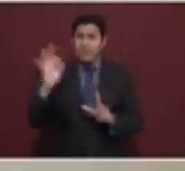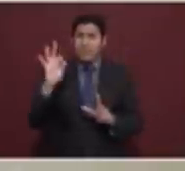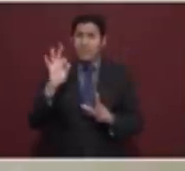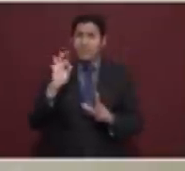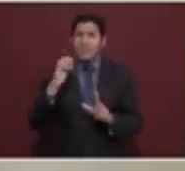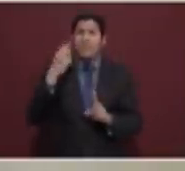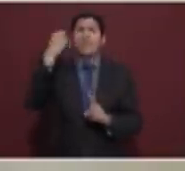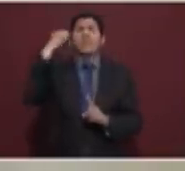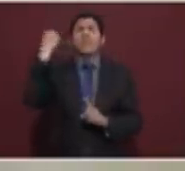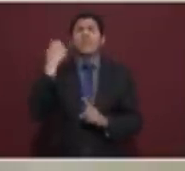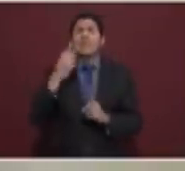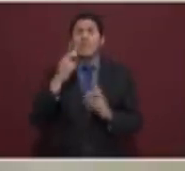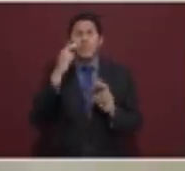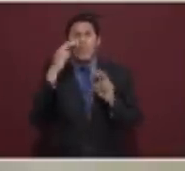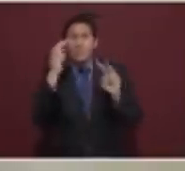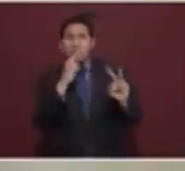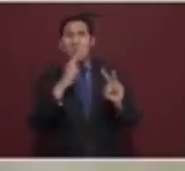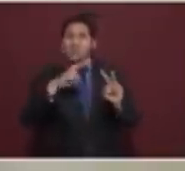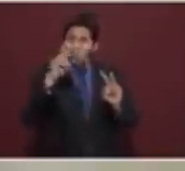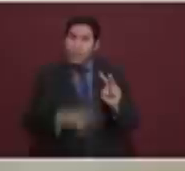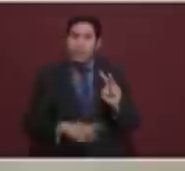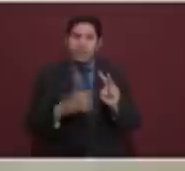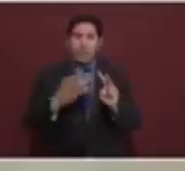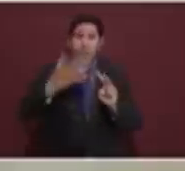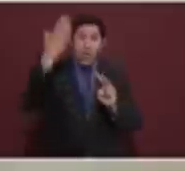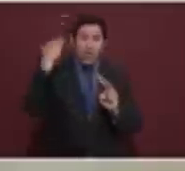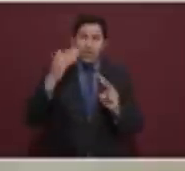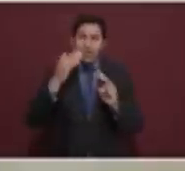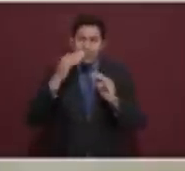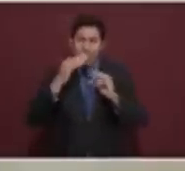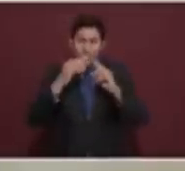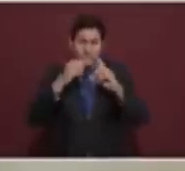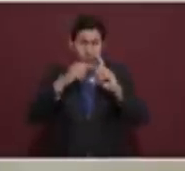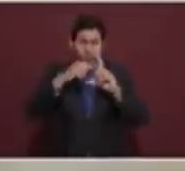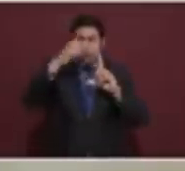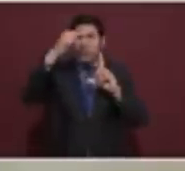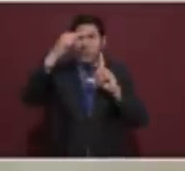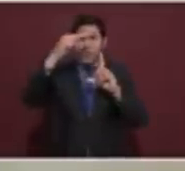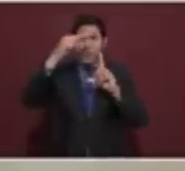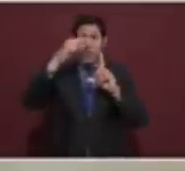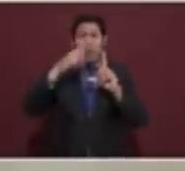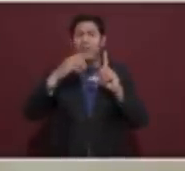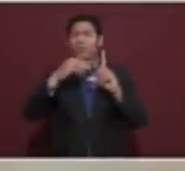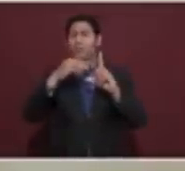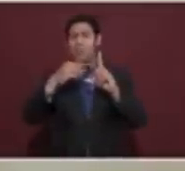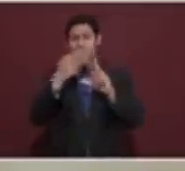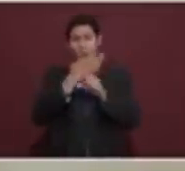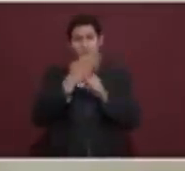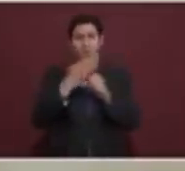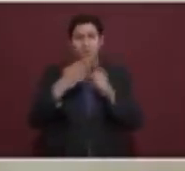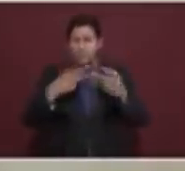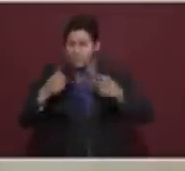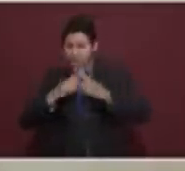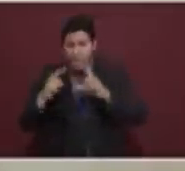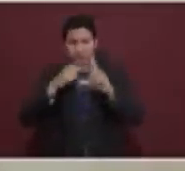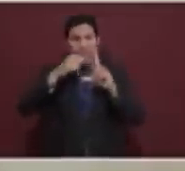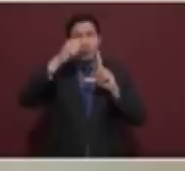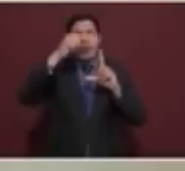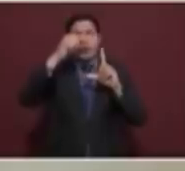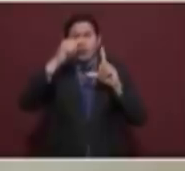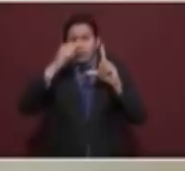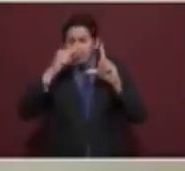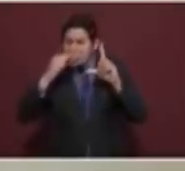efectivamente hay un quiebre y hay un quiebre si esto es satisfactorio